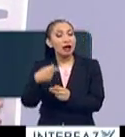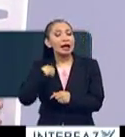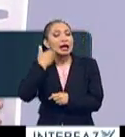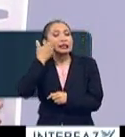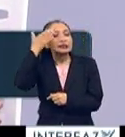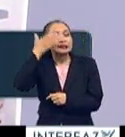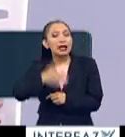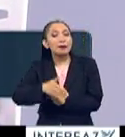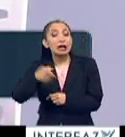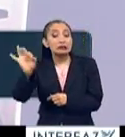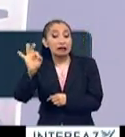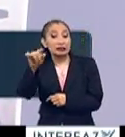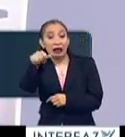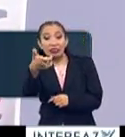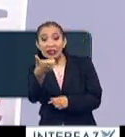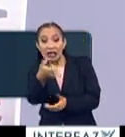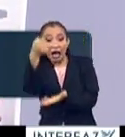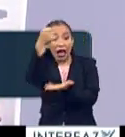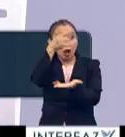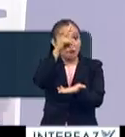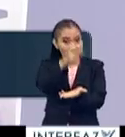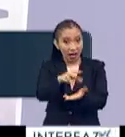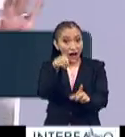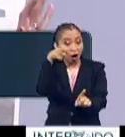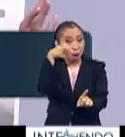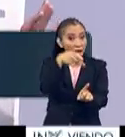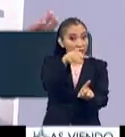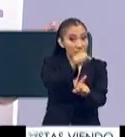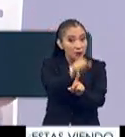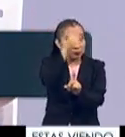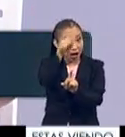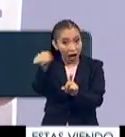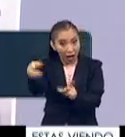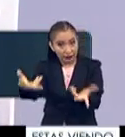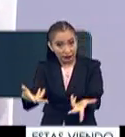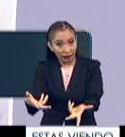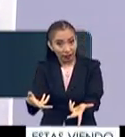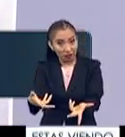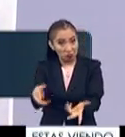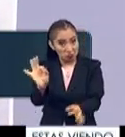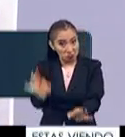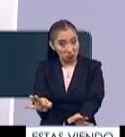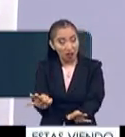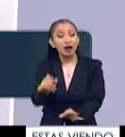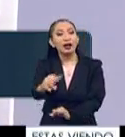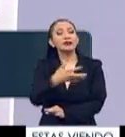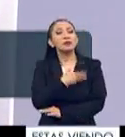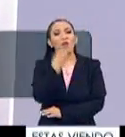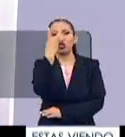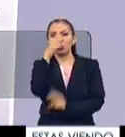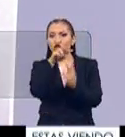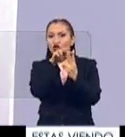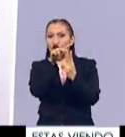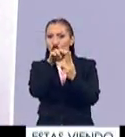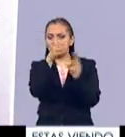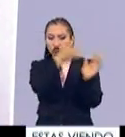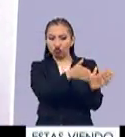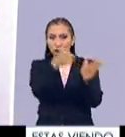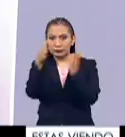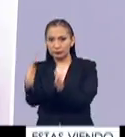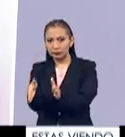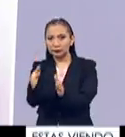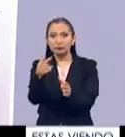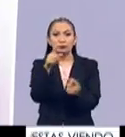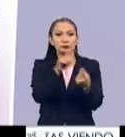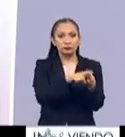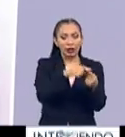quiere saber es si el presupuesto realmente está logrando los objetivos para los que fue planteado. Entonces, tenemos dos momentos que